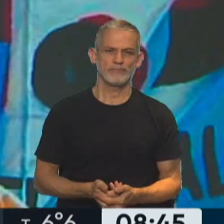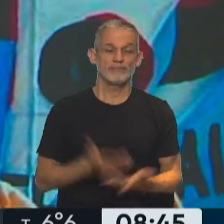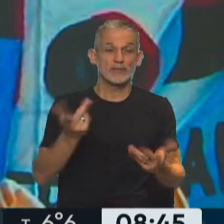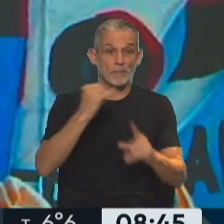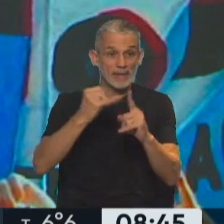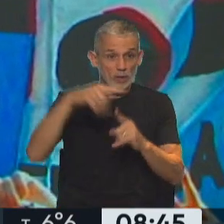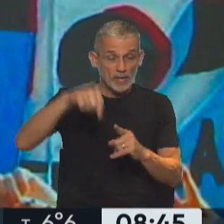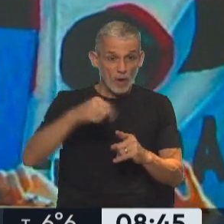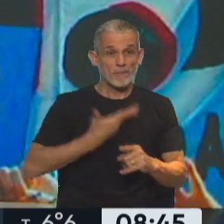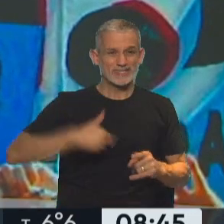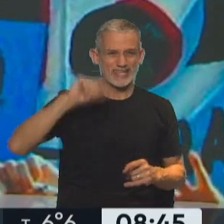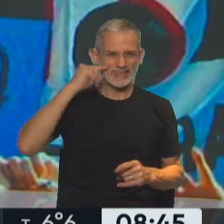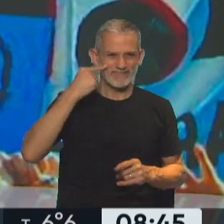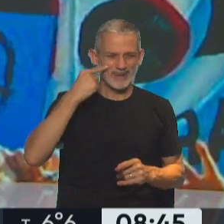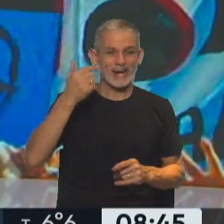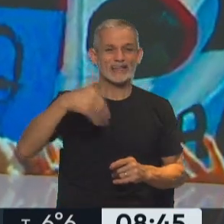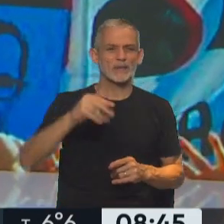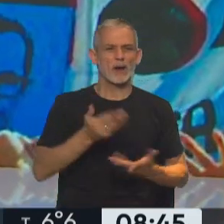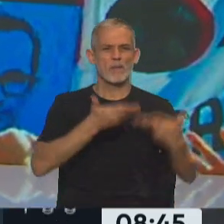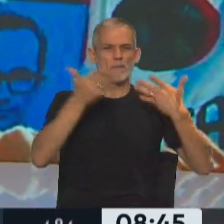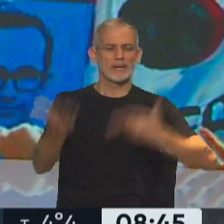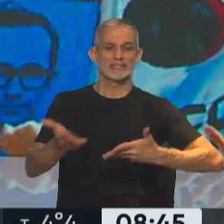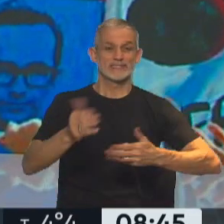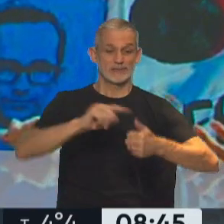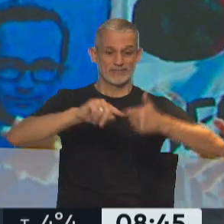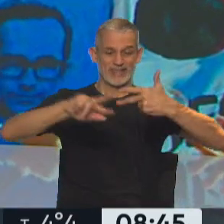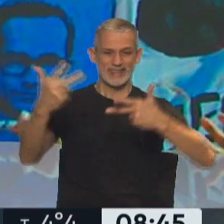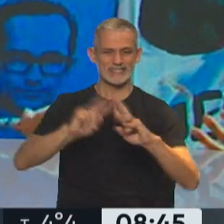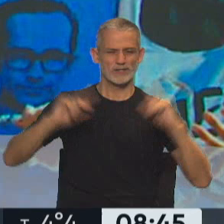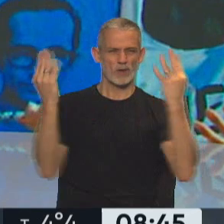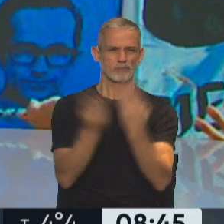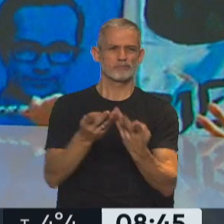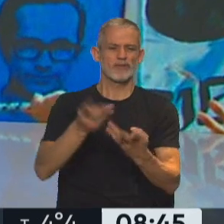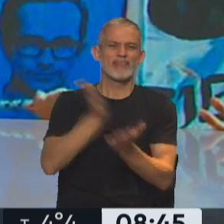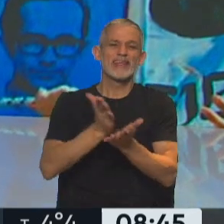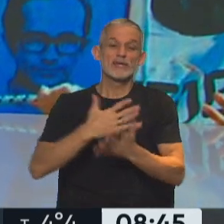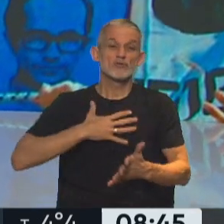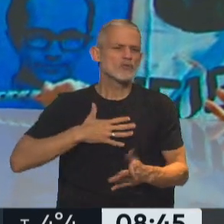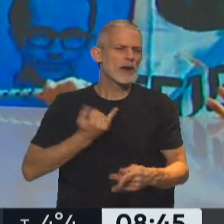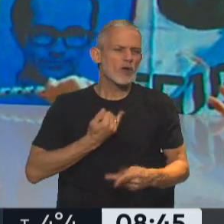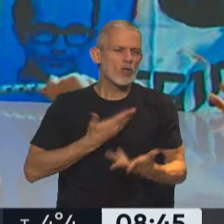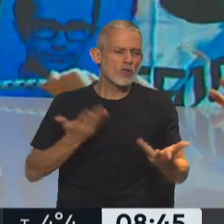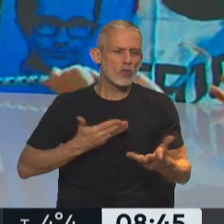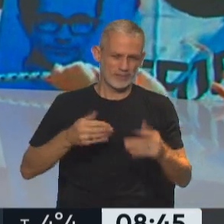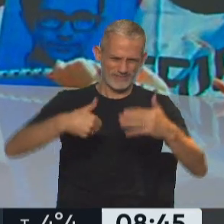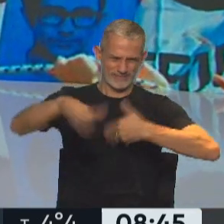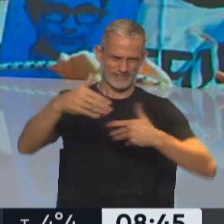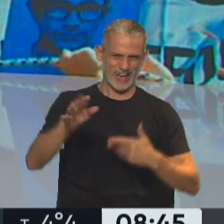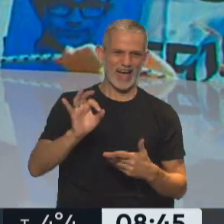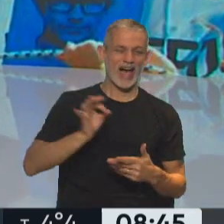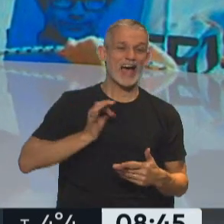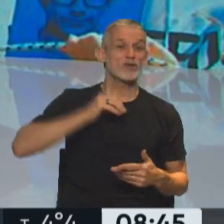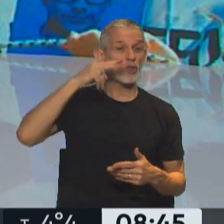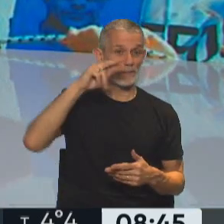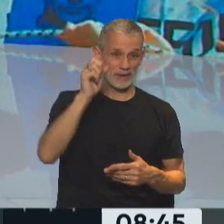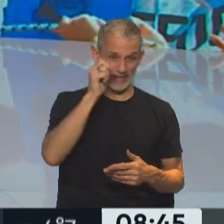Mediodía, el presidente Alberto Fernández va a presentar el tercer foro internacional de derechos humanos que se va a desarrollar en el 2023 aquí en la